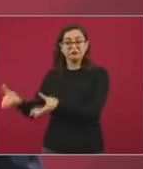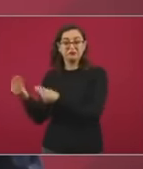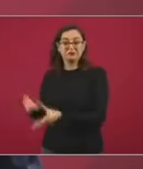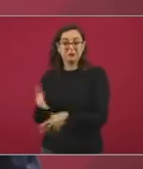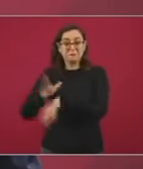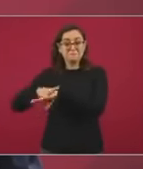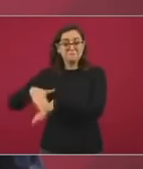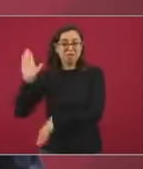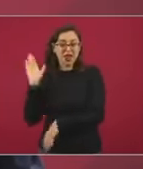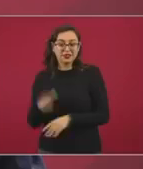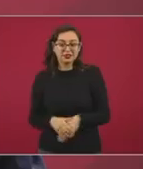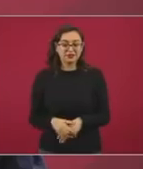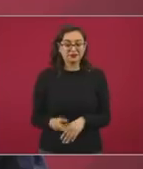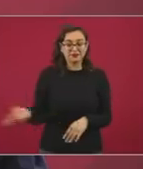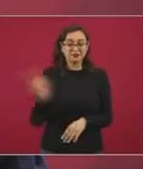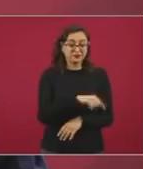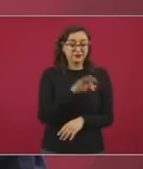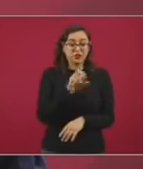que hacía el Fonden.